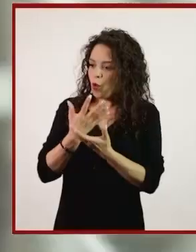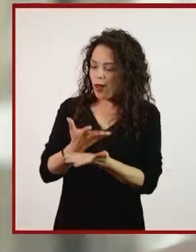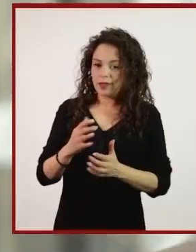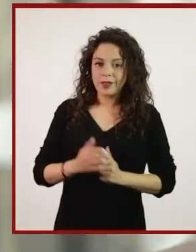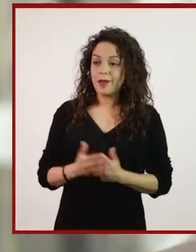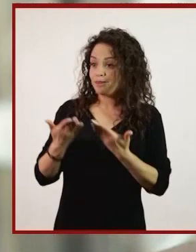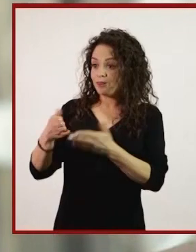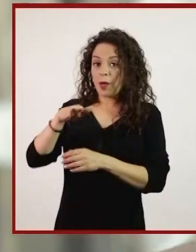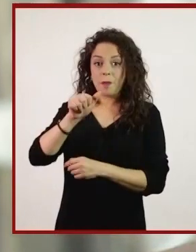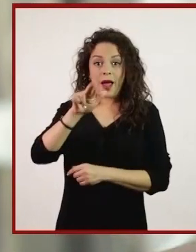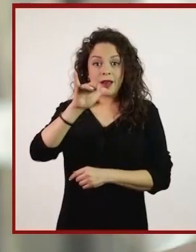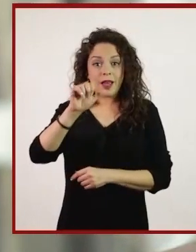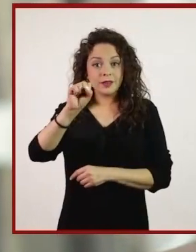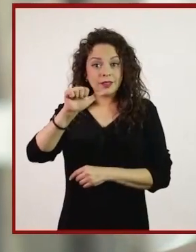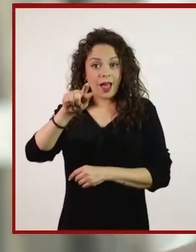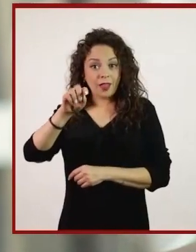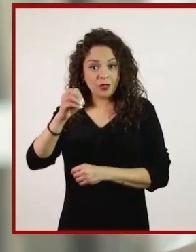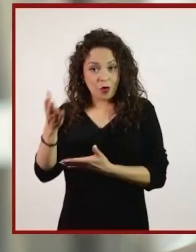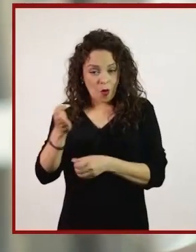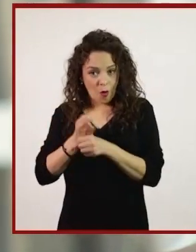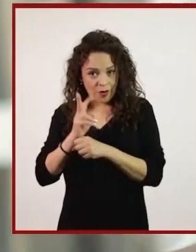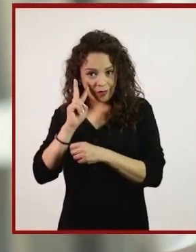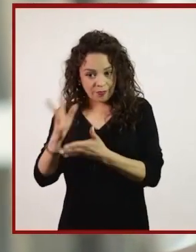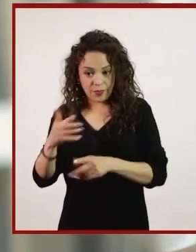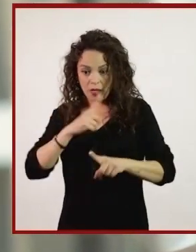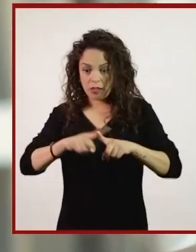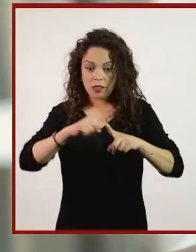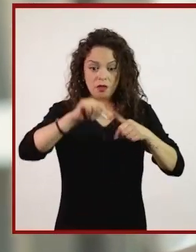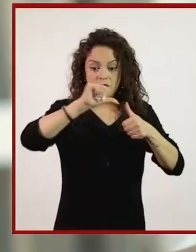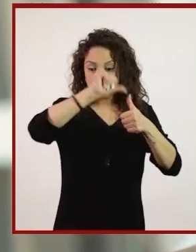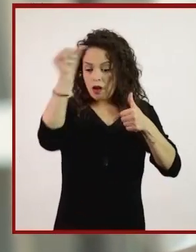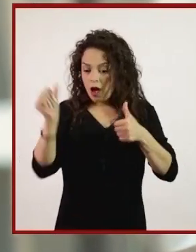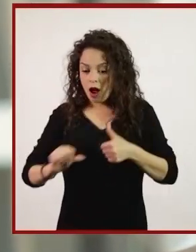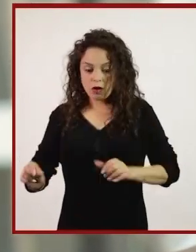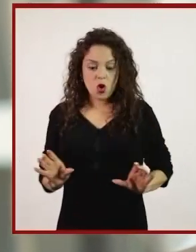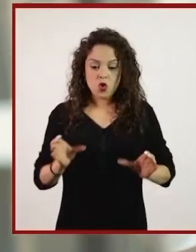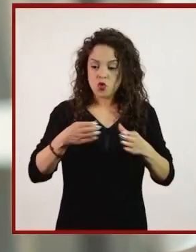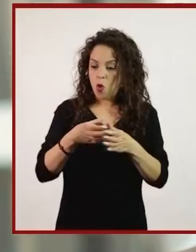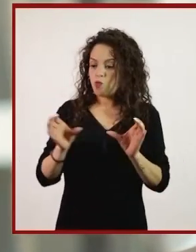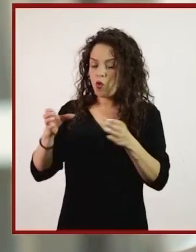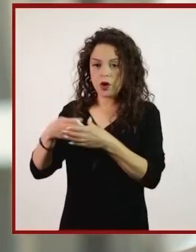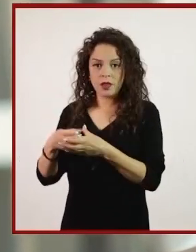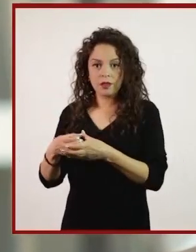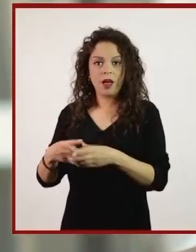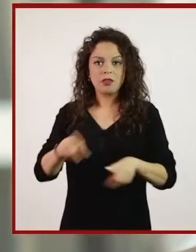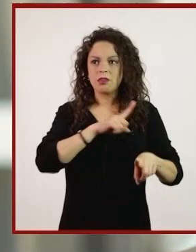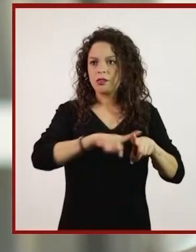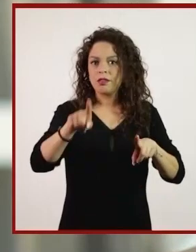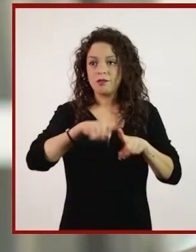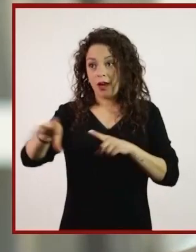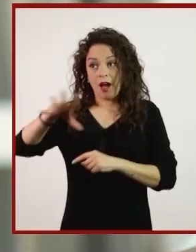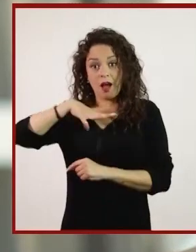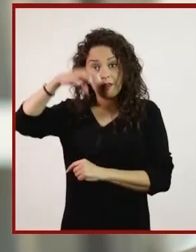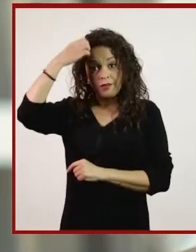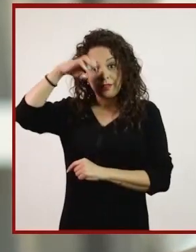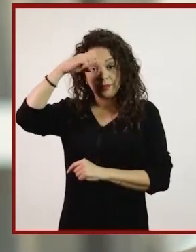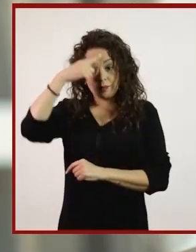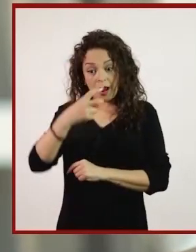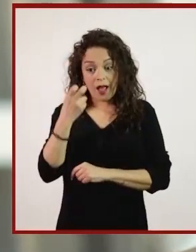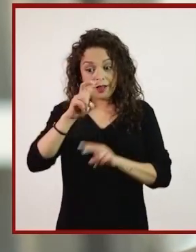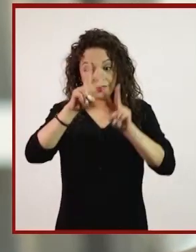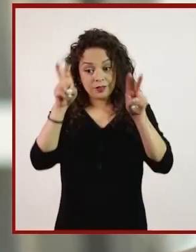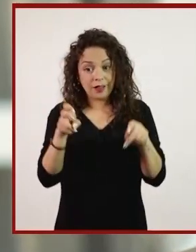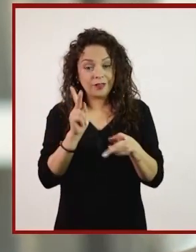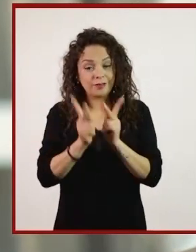poético. Vamos con la artista multidisciplinaria María Sato. Su presencia en el arte en distintas comunidades y en varios formatos le ha dado